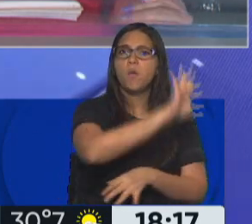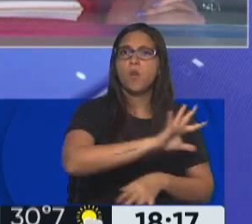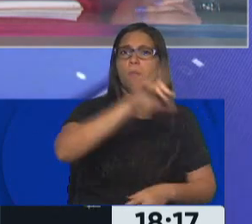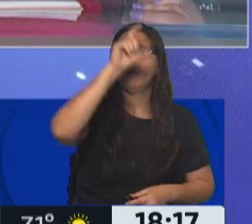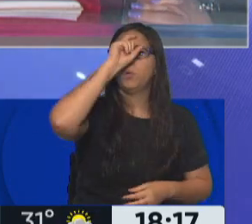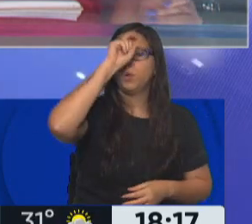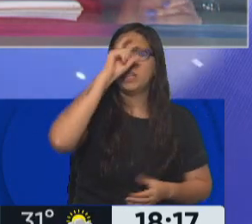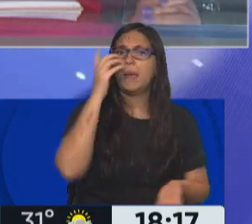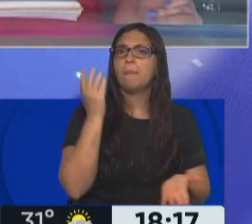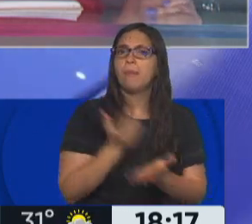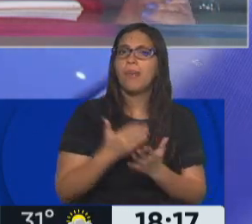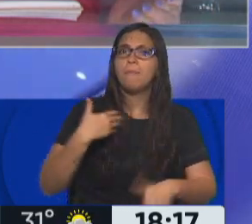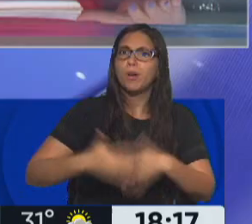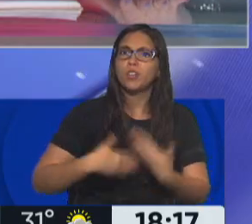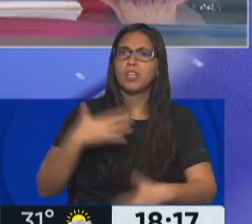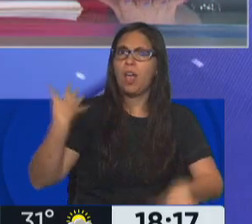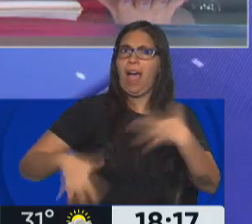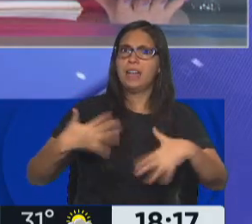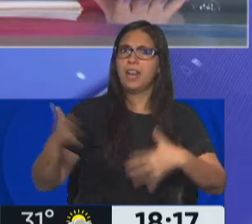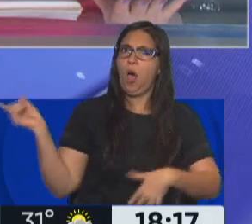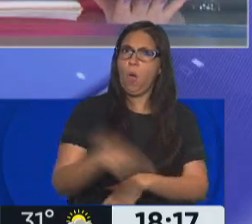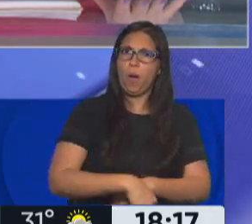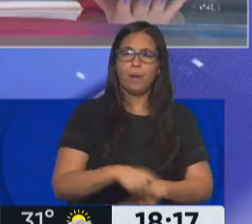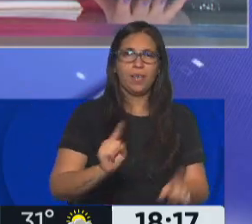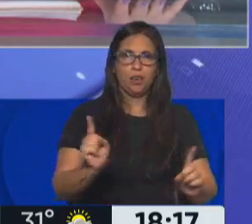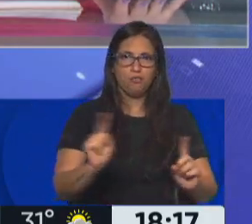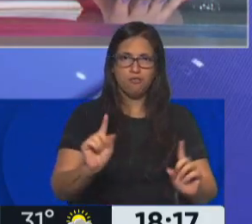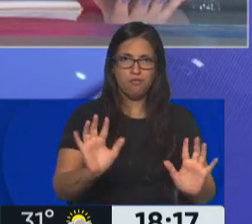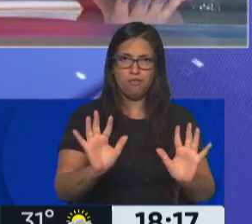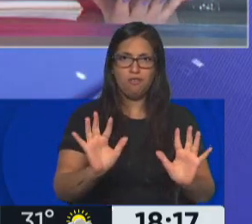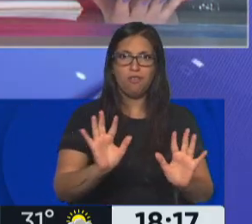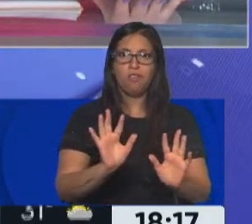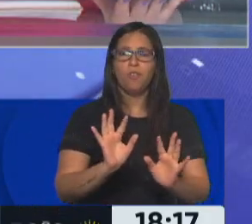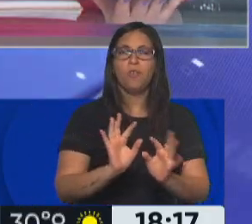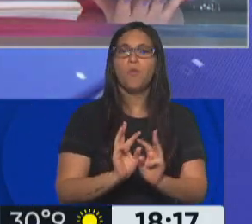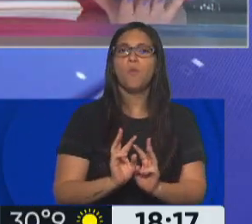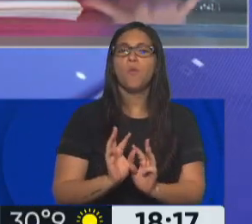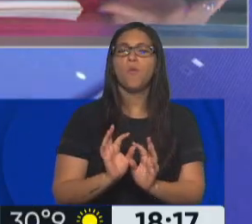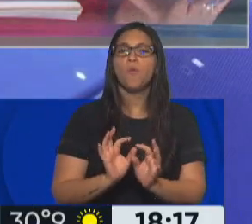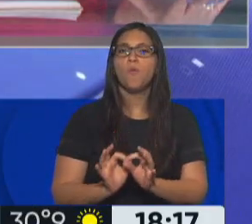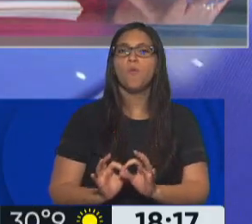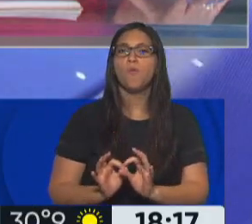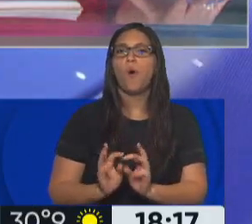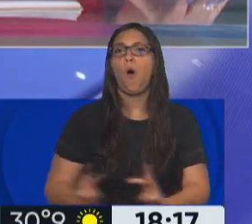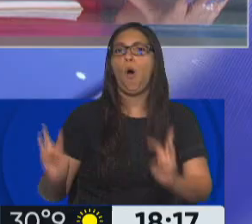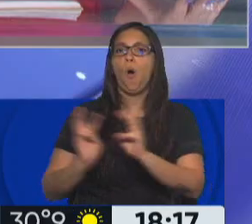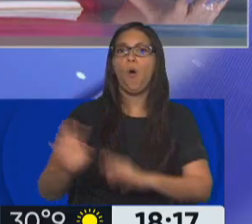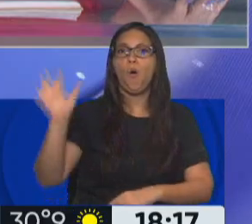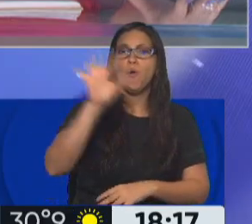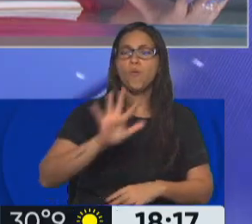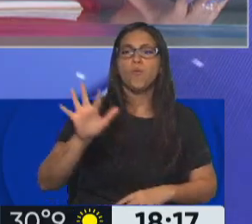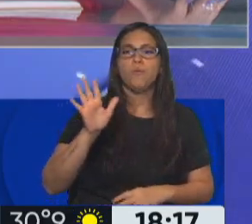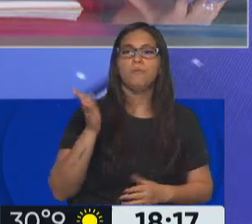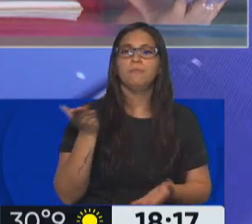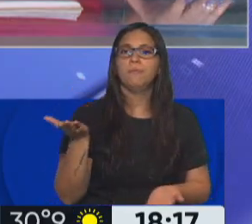de que no aceleren este proceso, ¿no? La Unión Europea se está comportando de manera diferente, digamos, en este momento frenó las peticiones